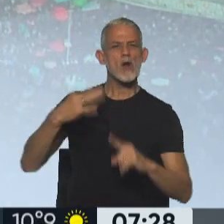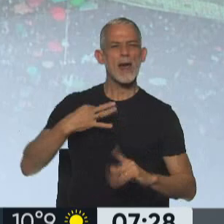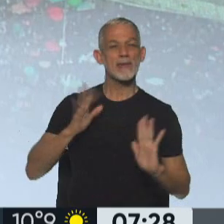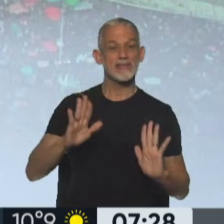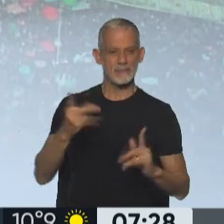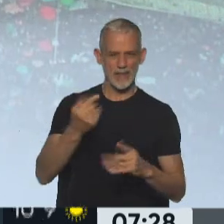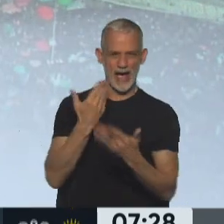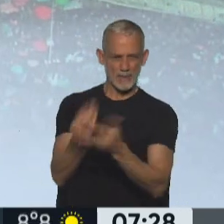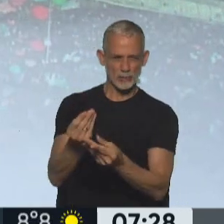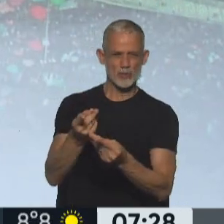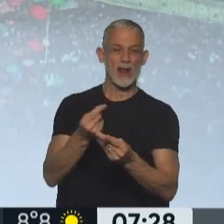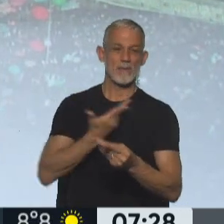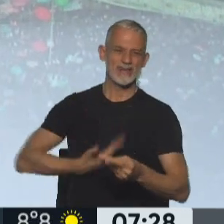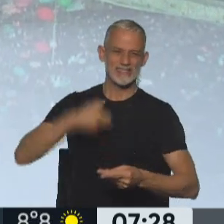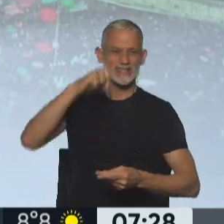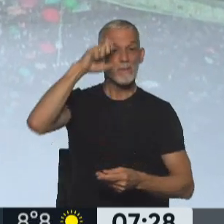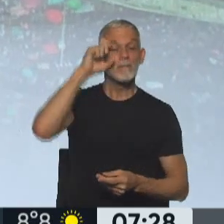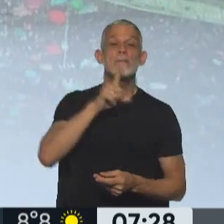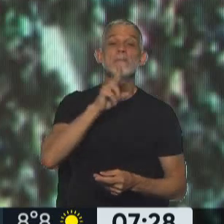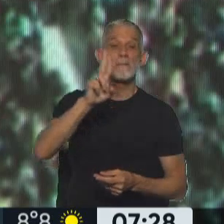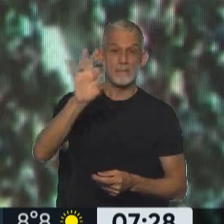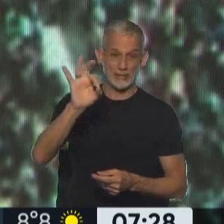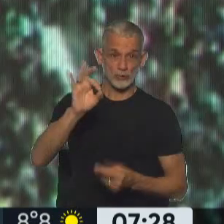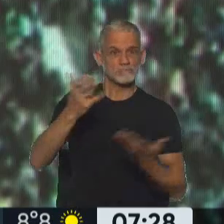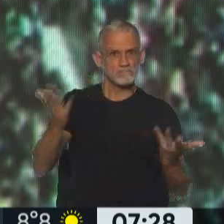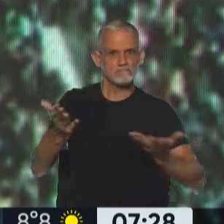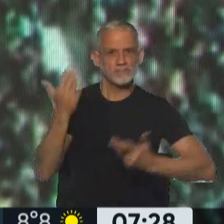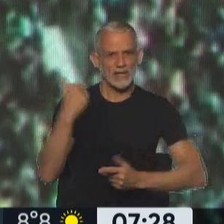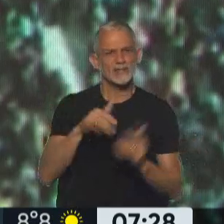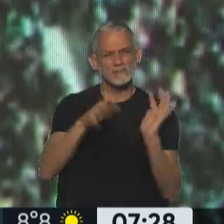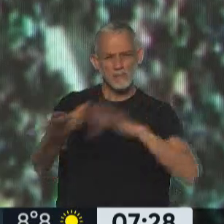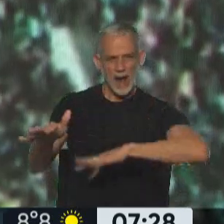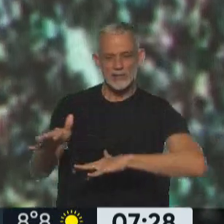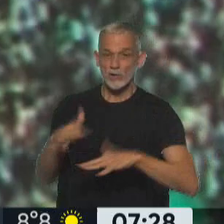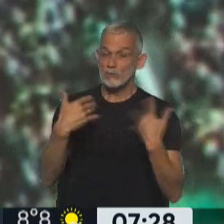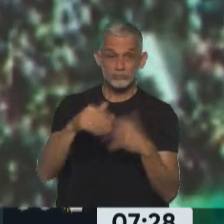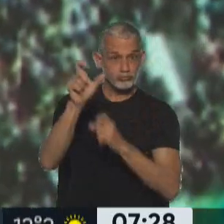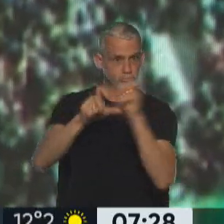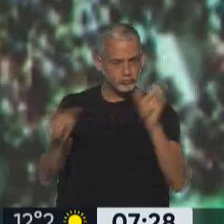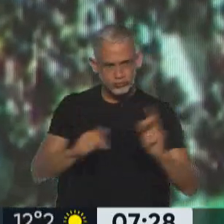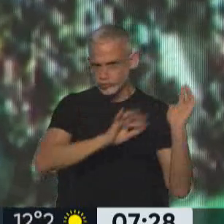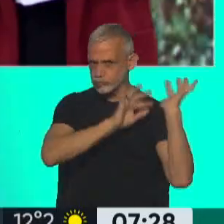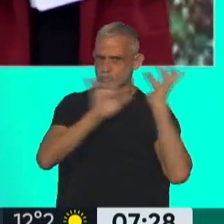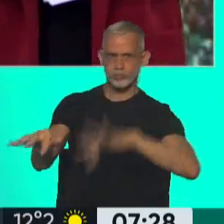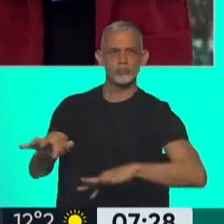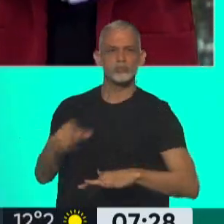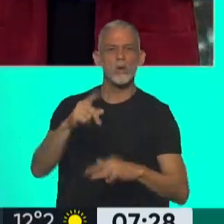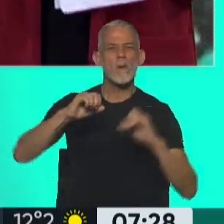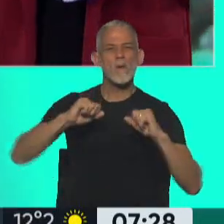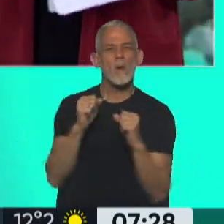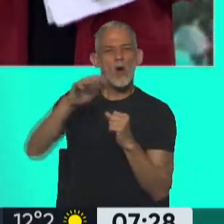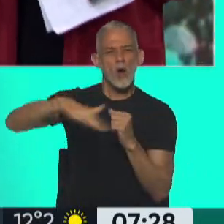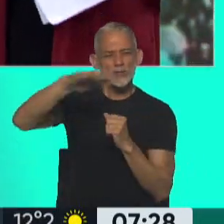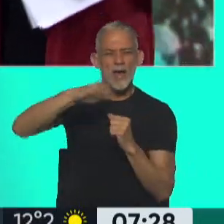al presidente Petro. Así es, se produjo una marcha multitudinaria, vamos a decirlo, en Bogotá,